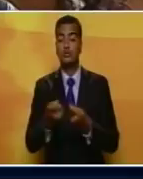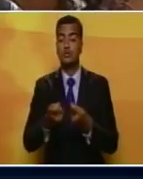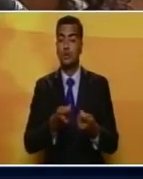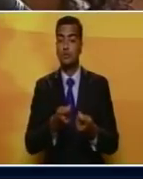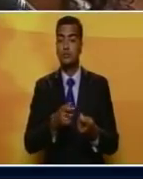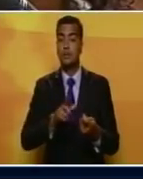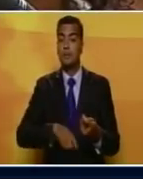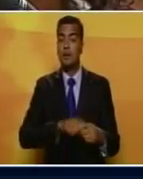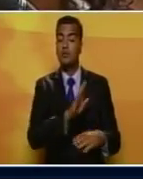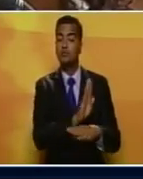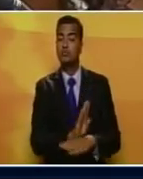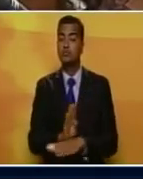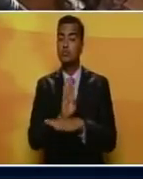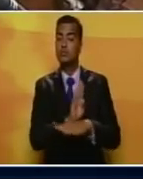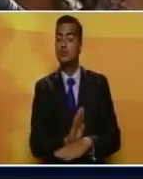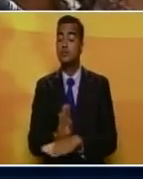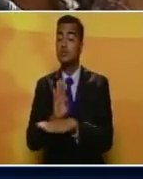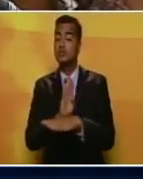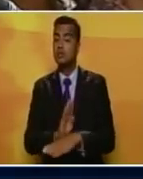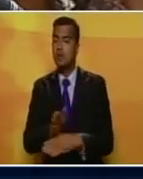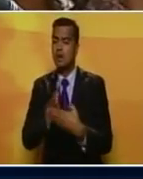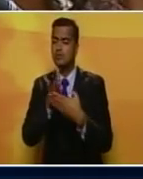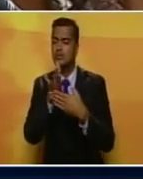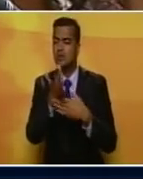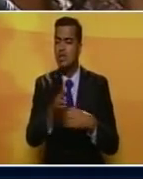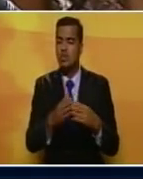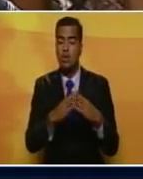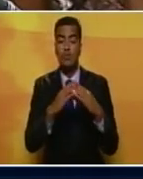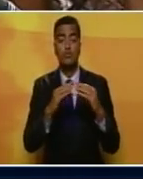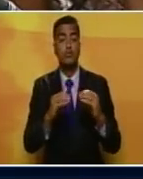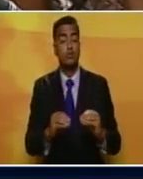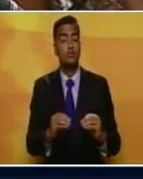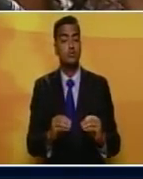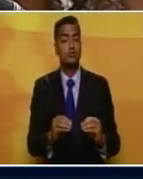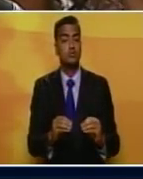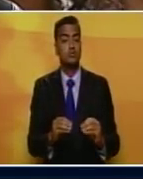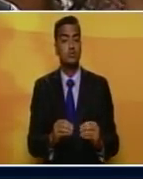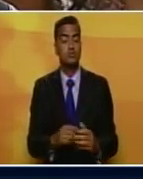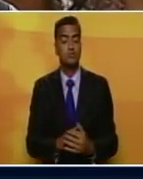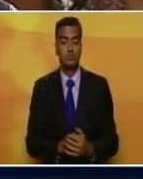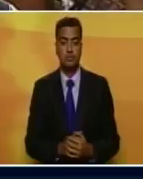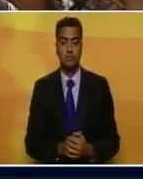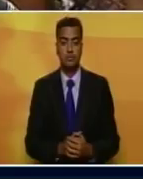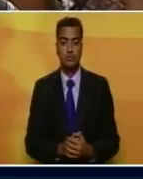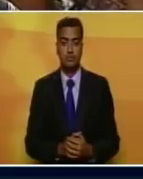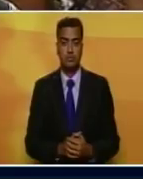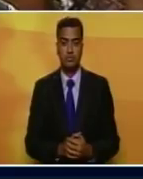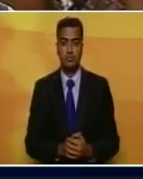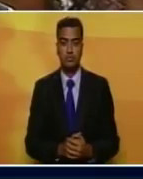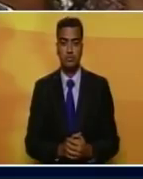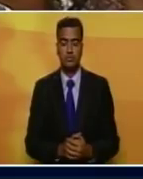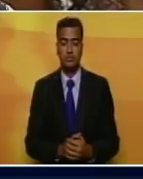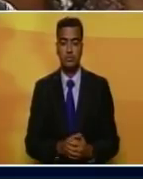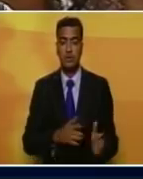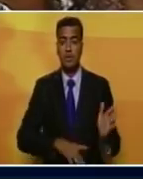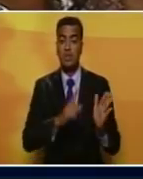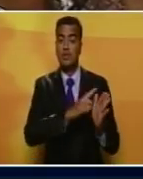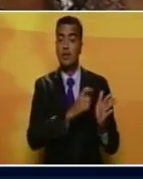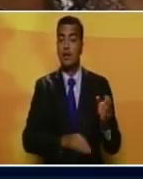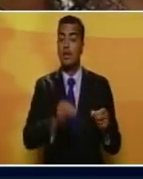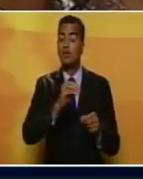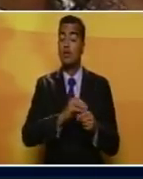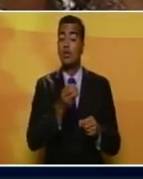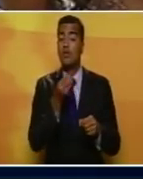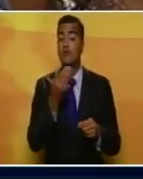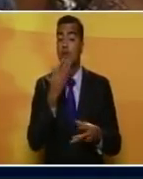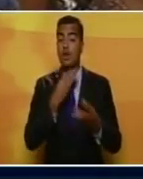un conjunto de principios, un conjunto de medidas para proteger a los trabajadores y las trabajadoras que están en medio del proceso productivo y que se